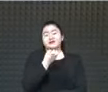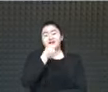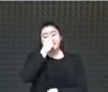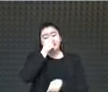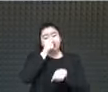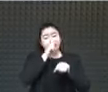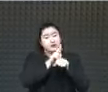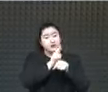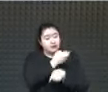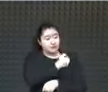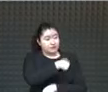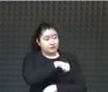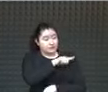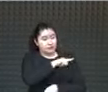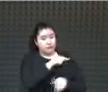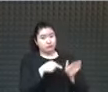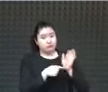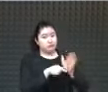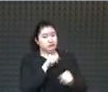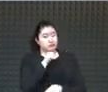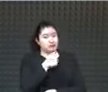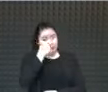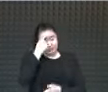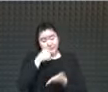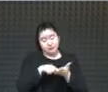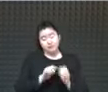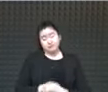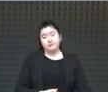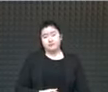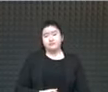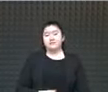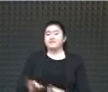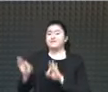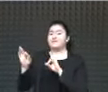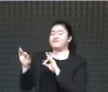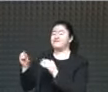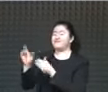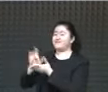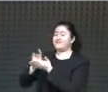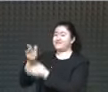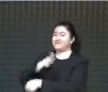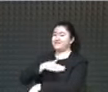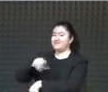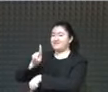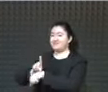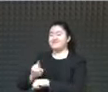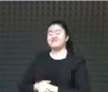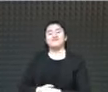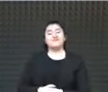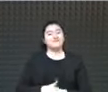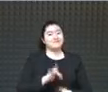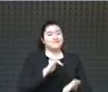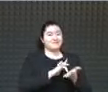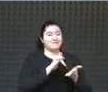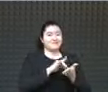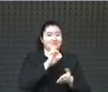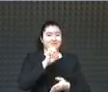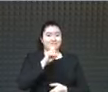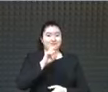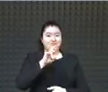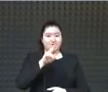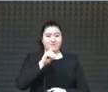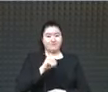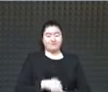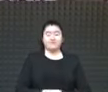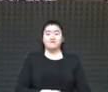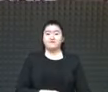Secretaría de Salud decidió no publicarlo. Perfecto. Muchísimas gracias, pase un buen día. Gracias, Eduardo. Siguiente